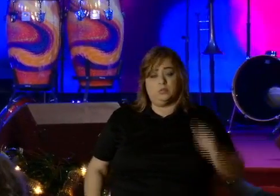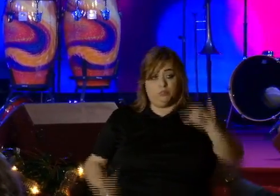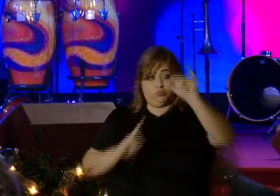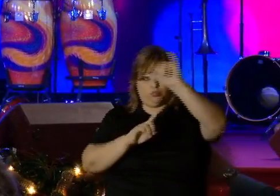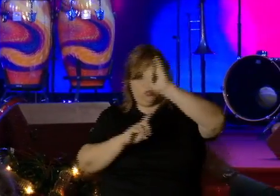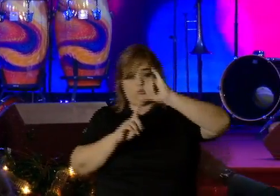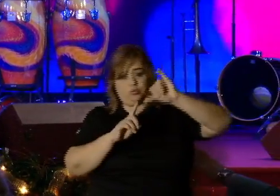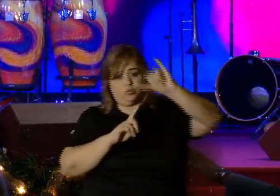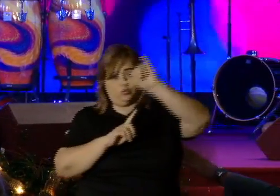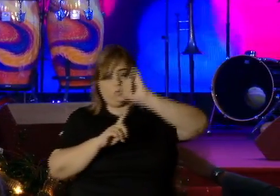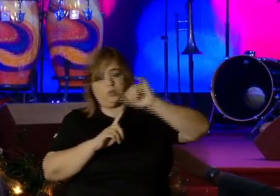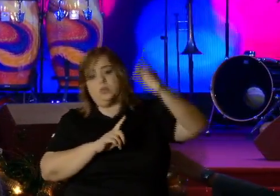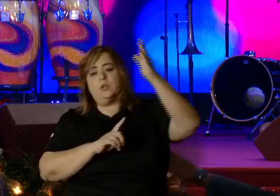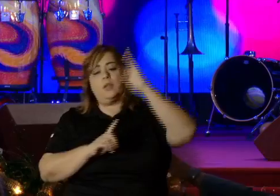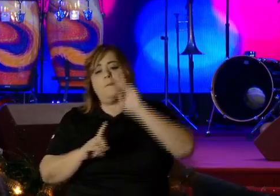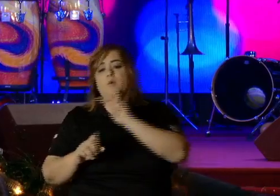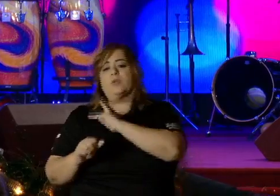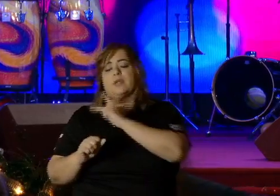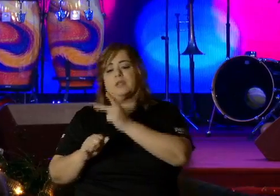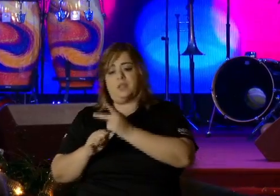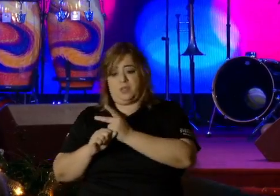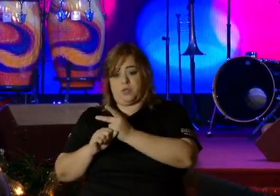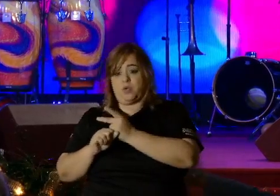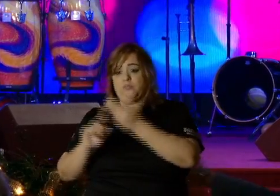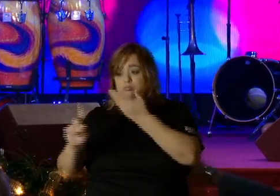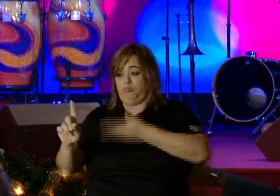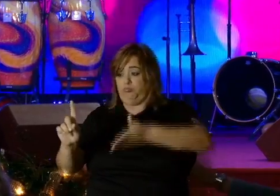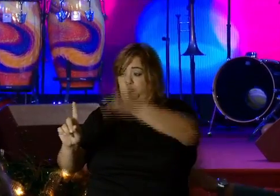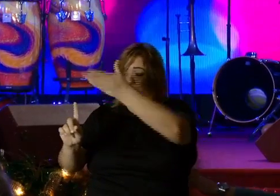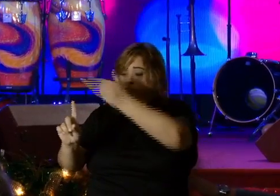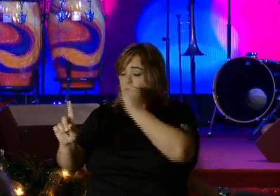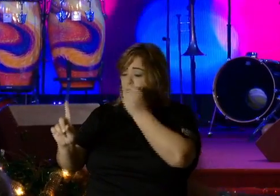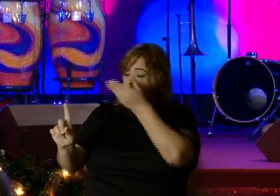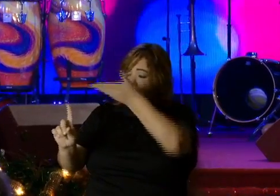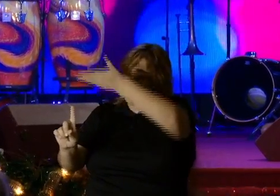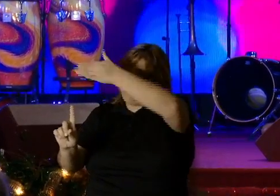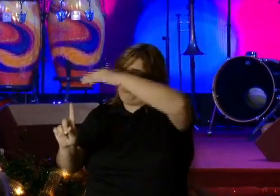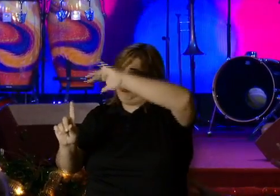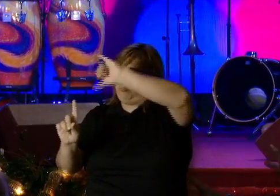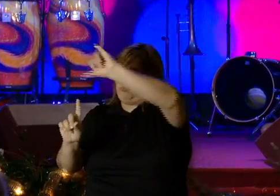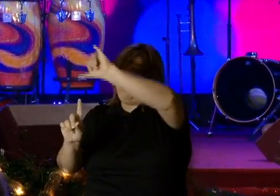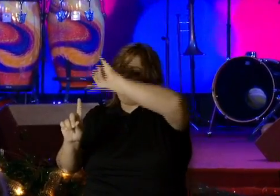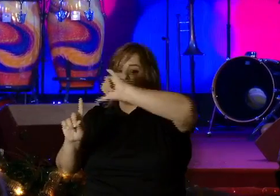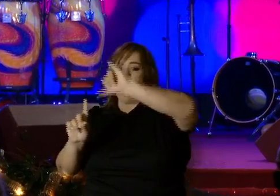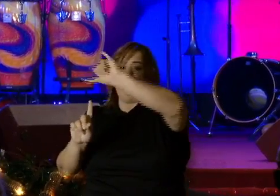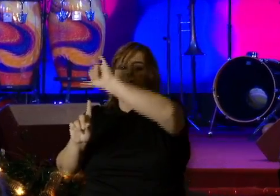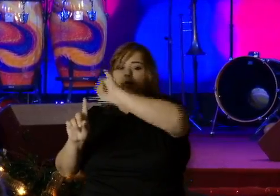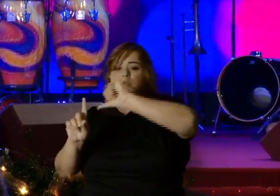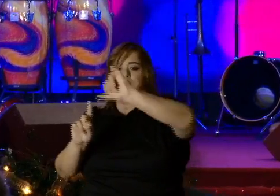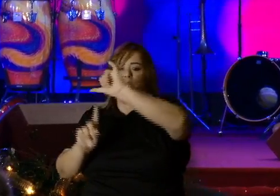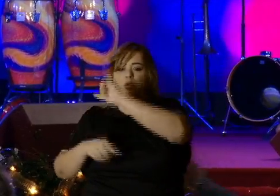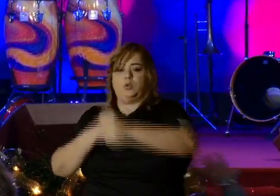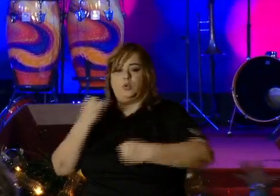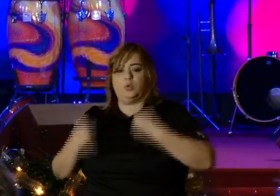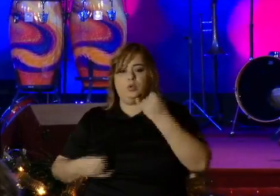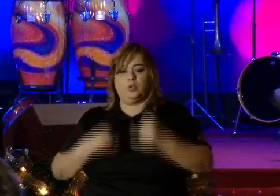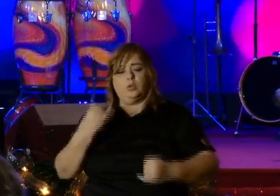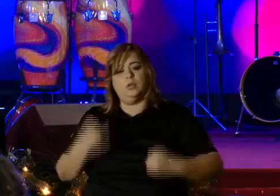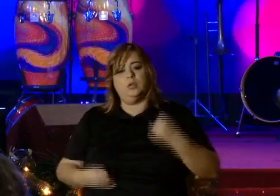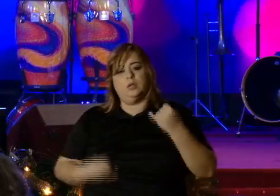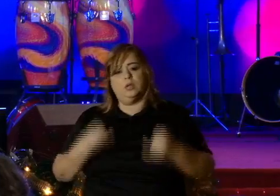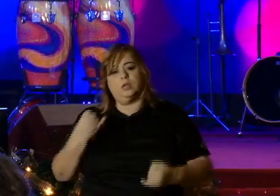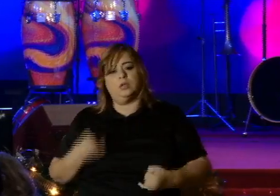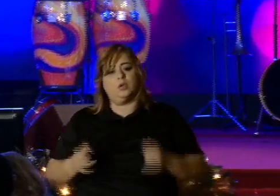de Dios. Ahí está el poder de Dios sobre ella. Ahí está, ahí está. Ahí está la unción de Dios pendiente, Julio. Eso es, gracias.